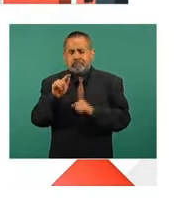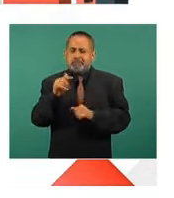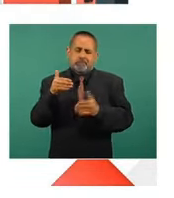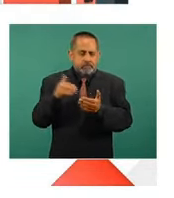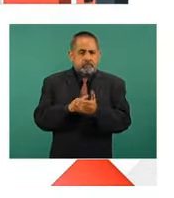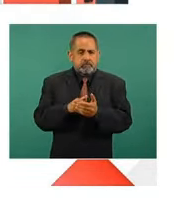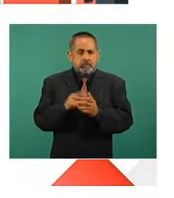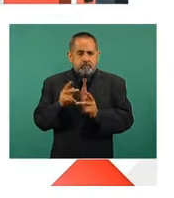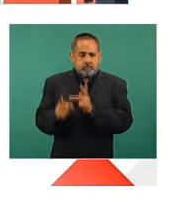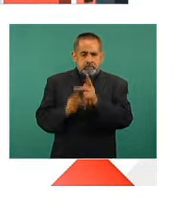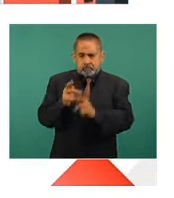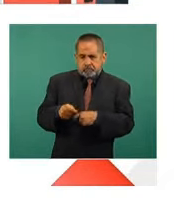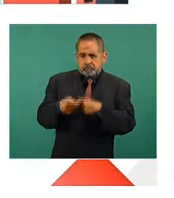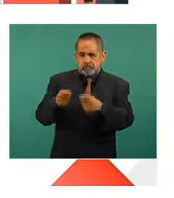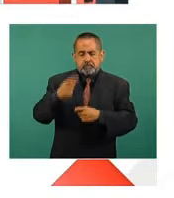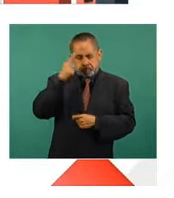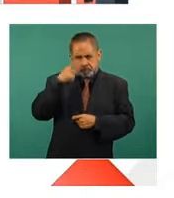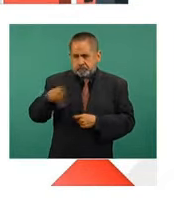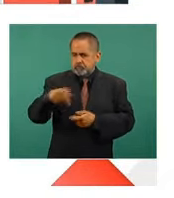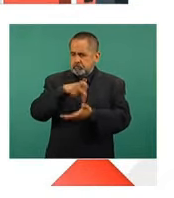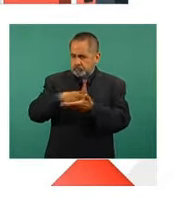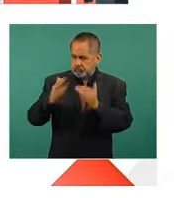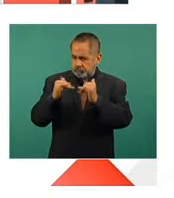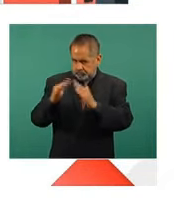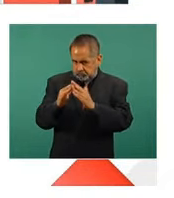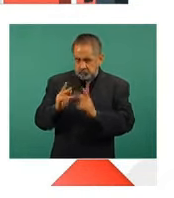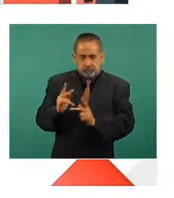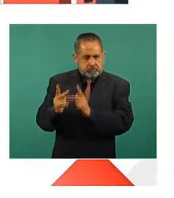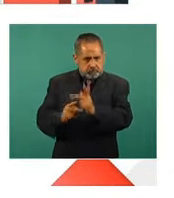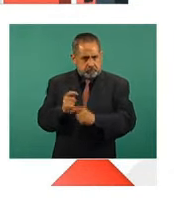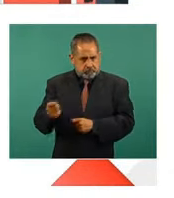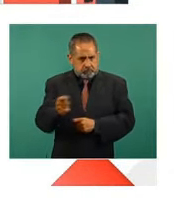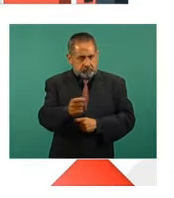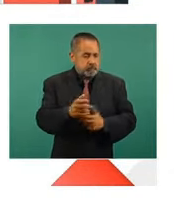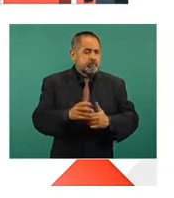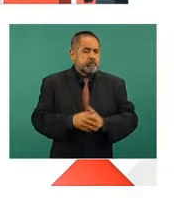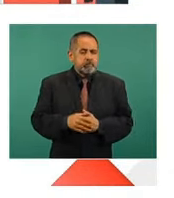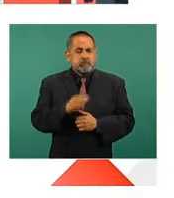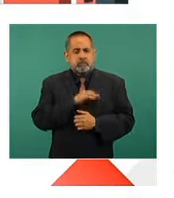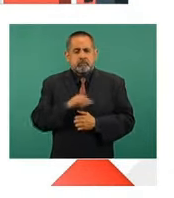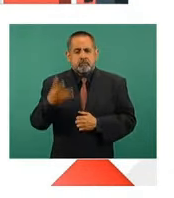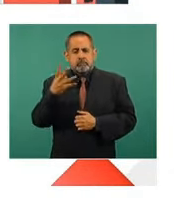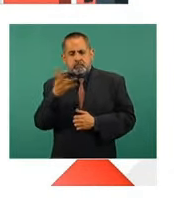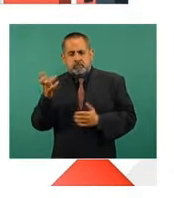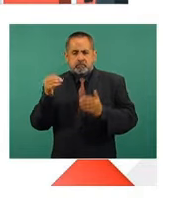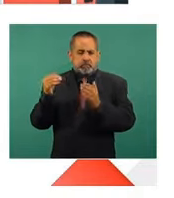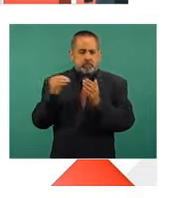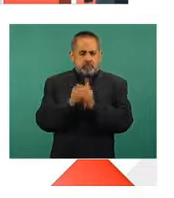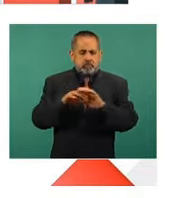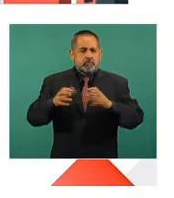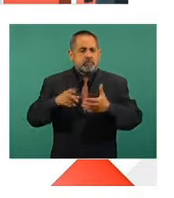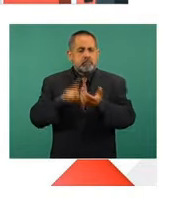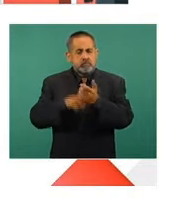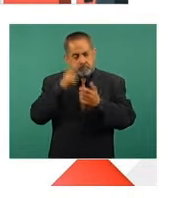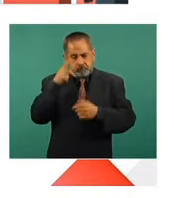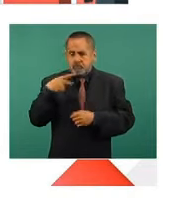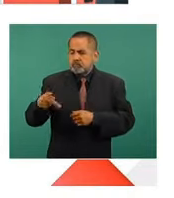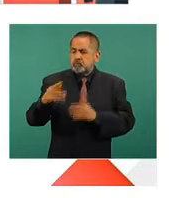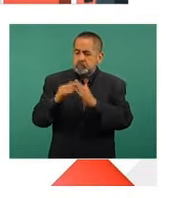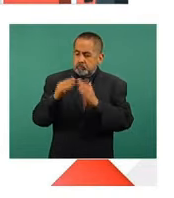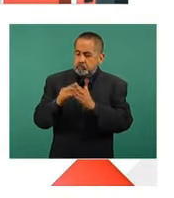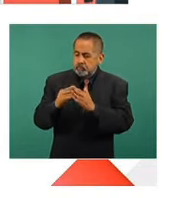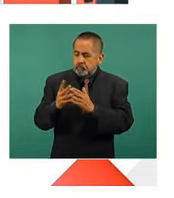676,000 en la parte hipotecaria y un poco más, casi 400,000 en la parte de mejora,